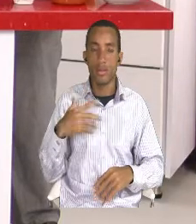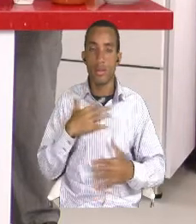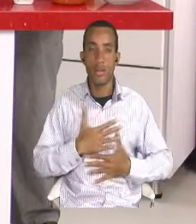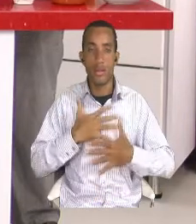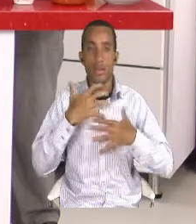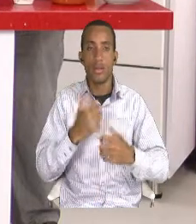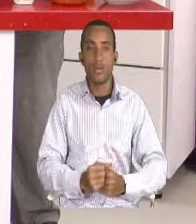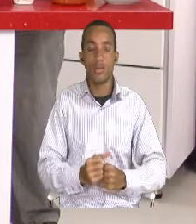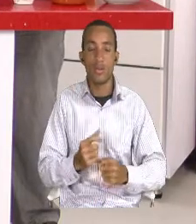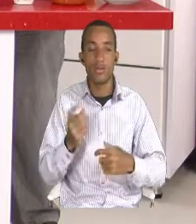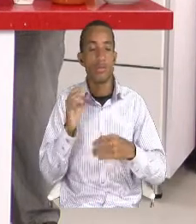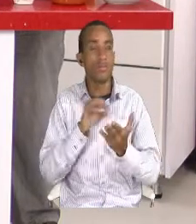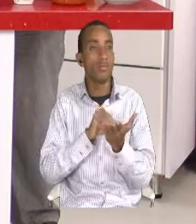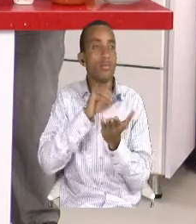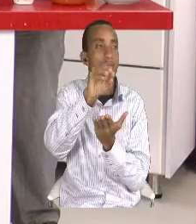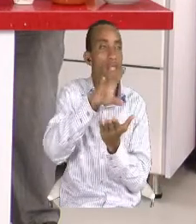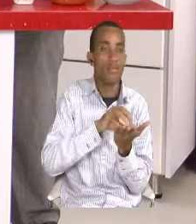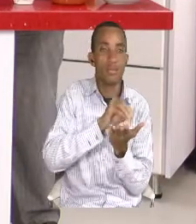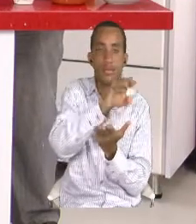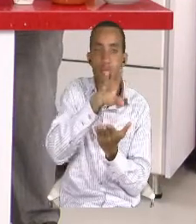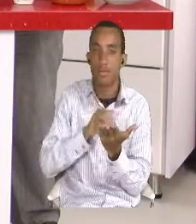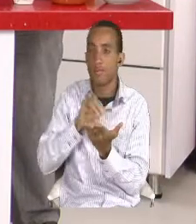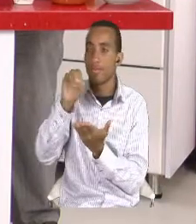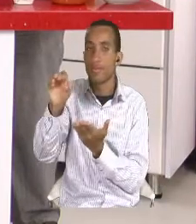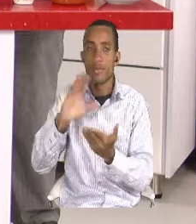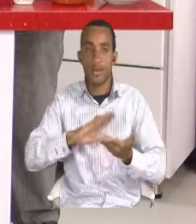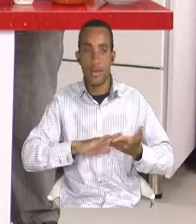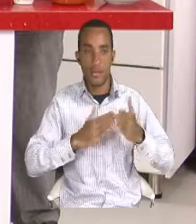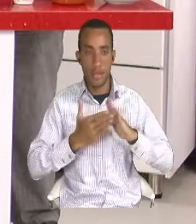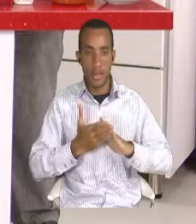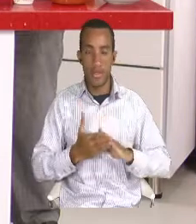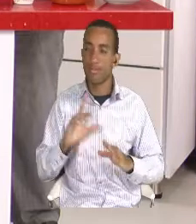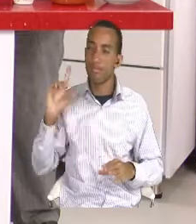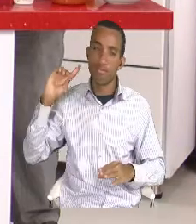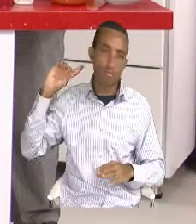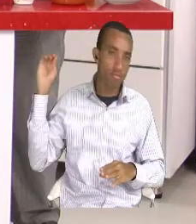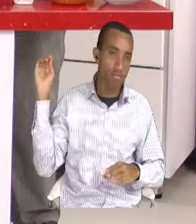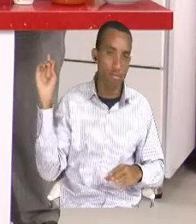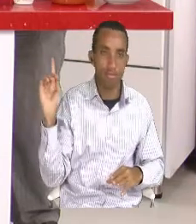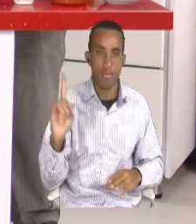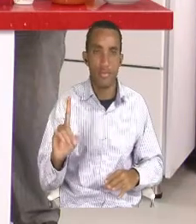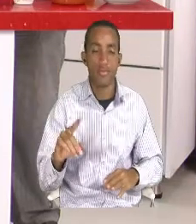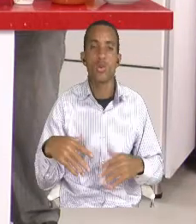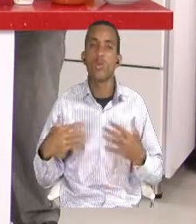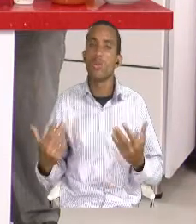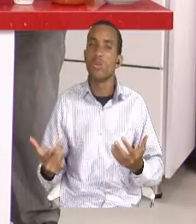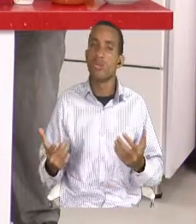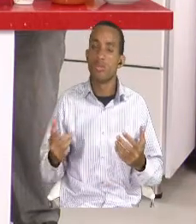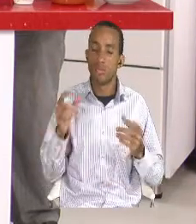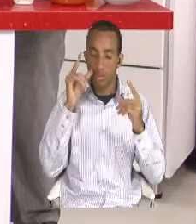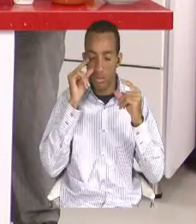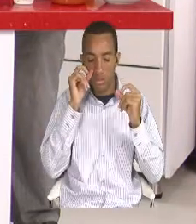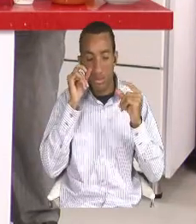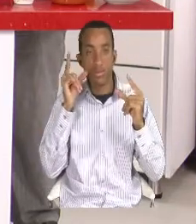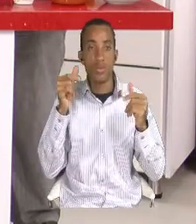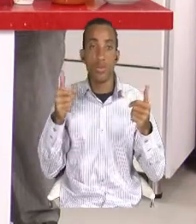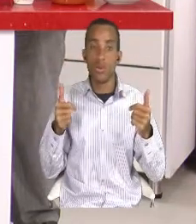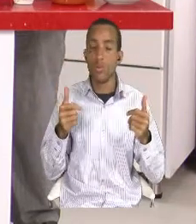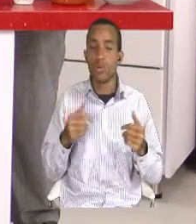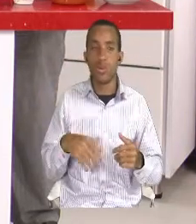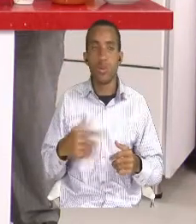La Paz, una distribuidora muy conocida y con una larga trayectoria precisamente aquí en nuestra ciudad. ¿Cómo estás? ¿Cómo amaneces? Súper bien, bendecida. Pues